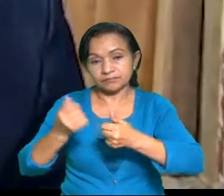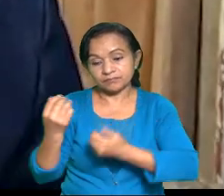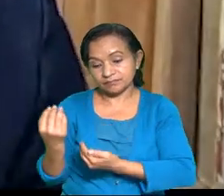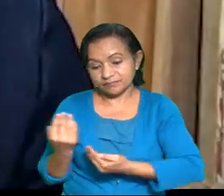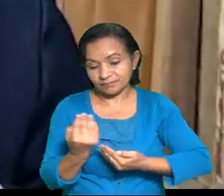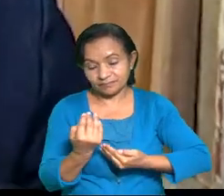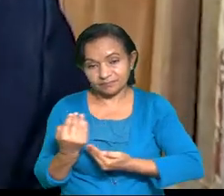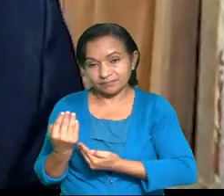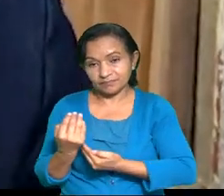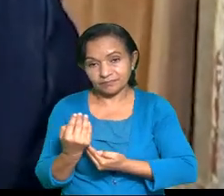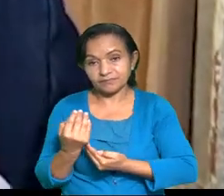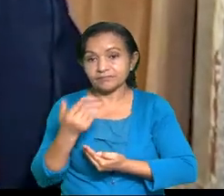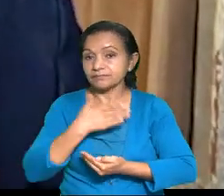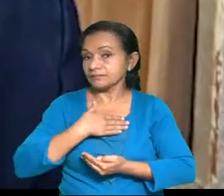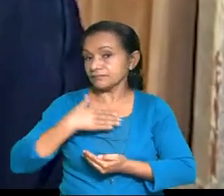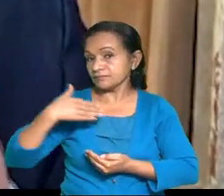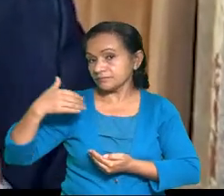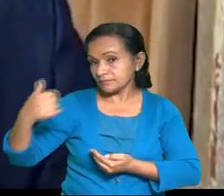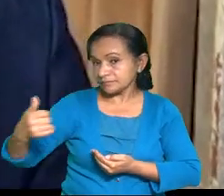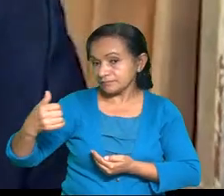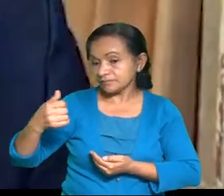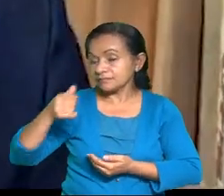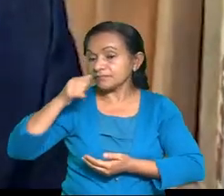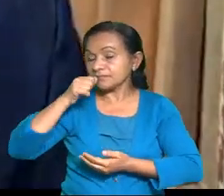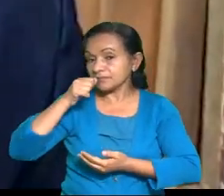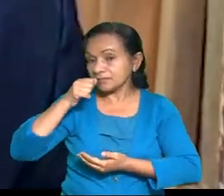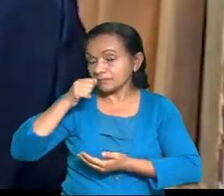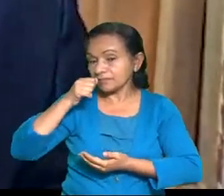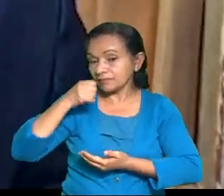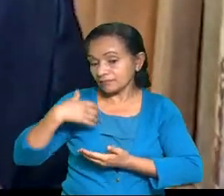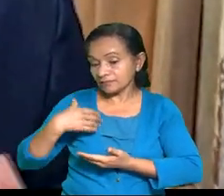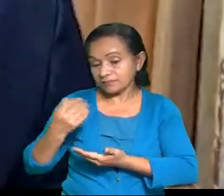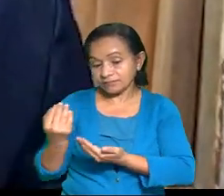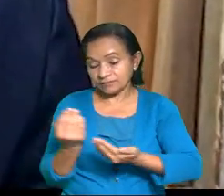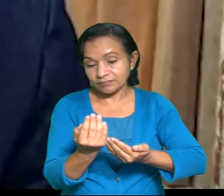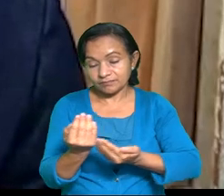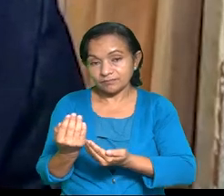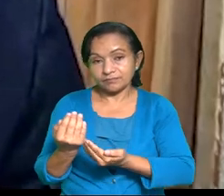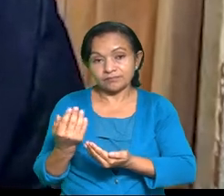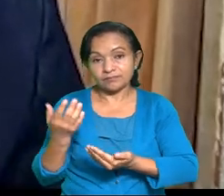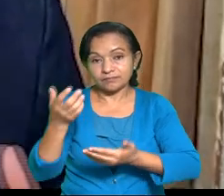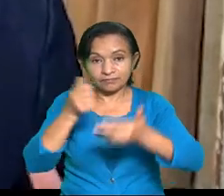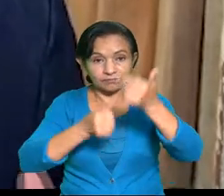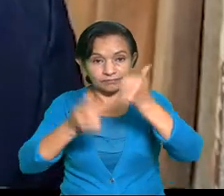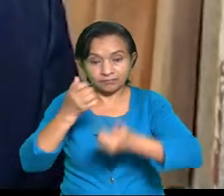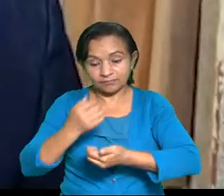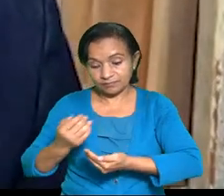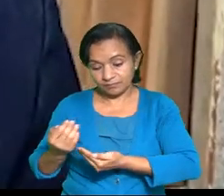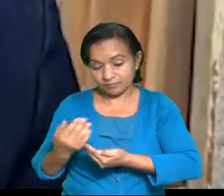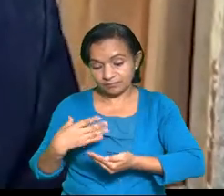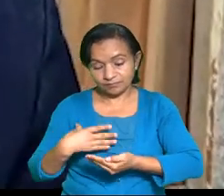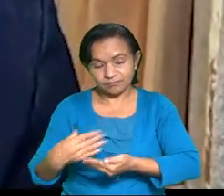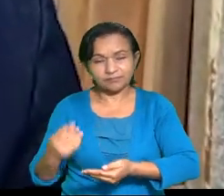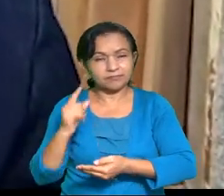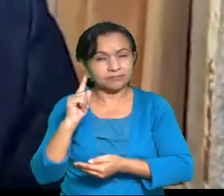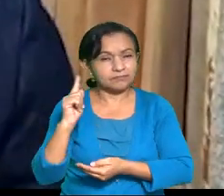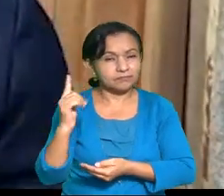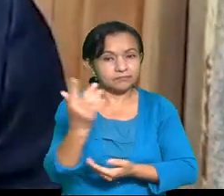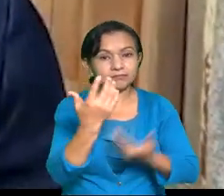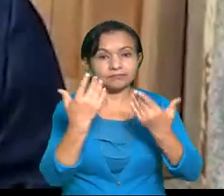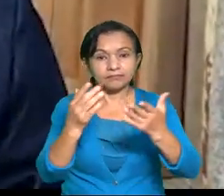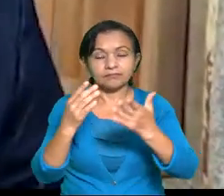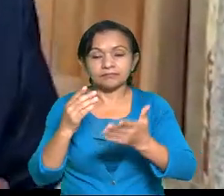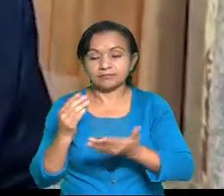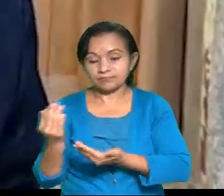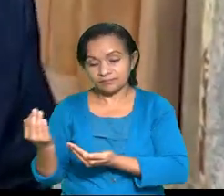materna es el mejor alimento del universo. La leche materna tiene todos los nutrientes necesarios para